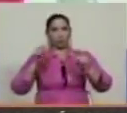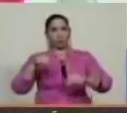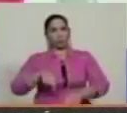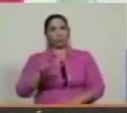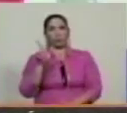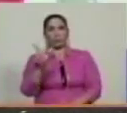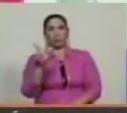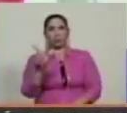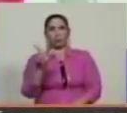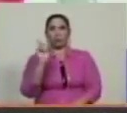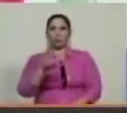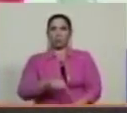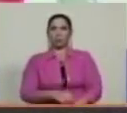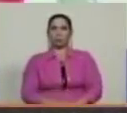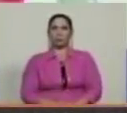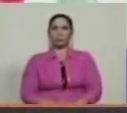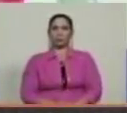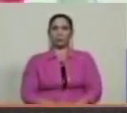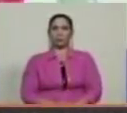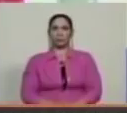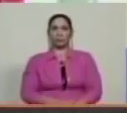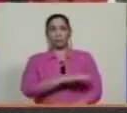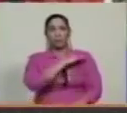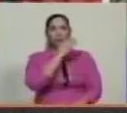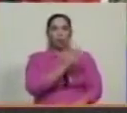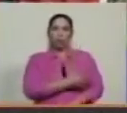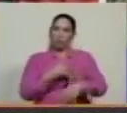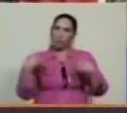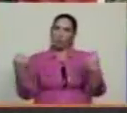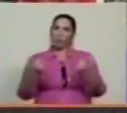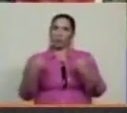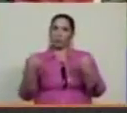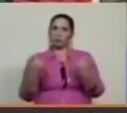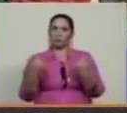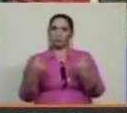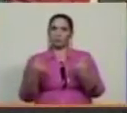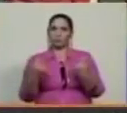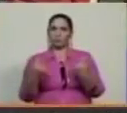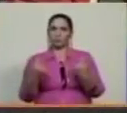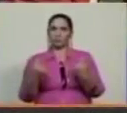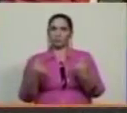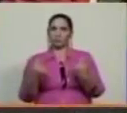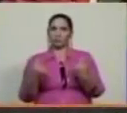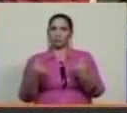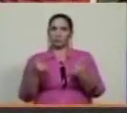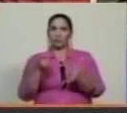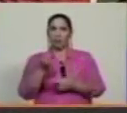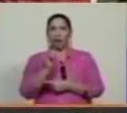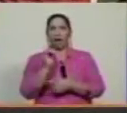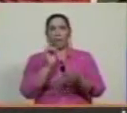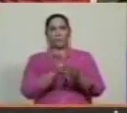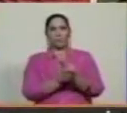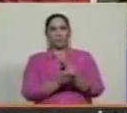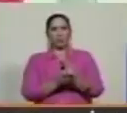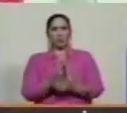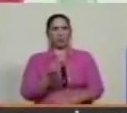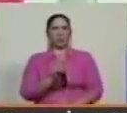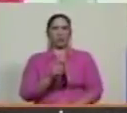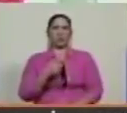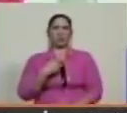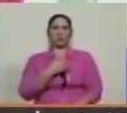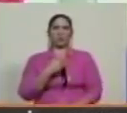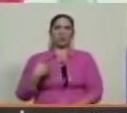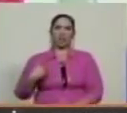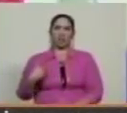válido para el poder popular allá abajo. Porque hay compañeros que a veces dicen: no, a mí no me paran.